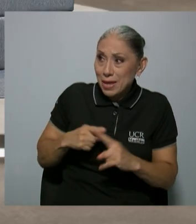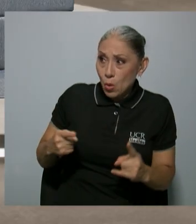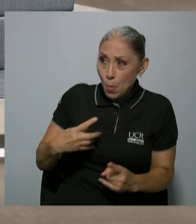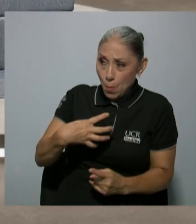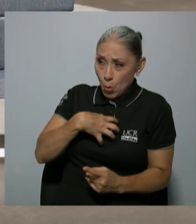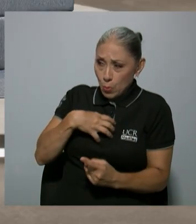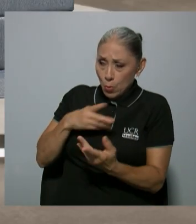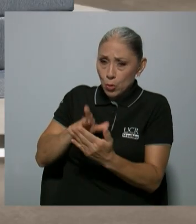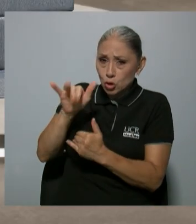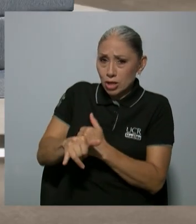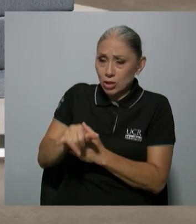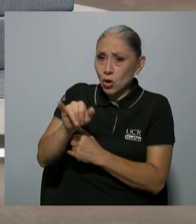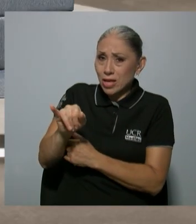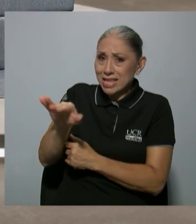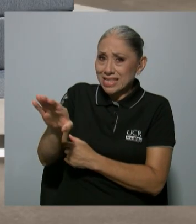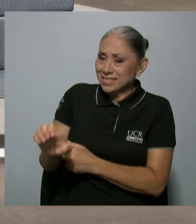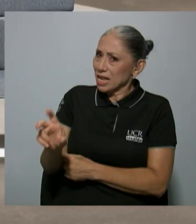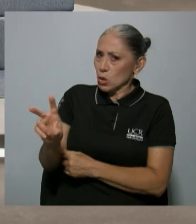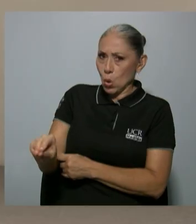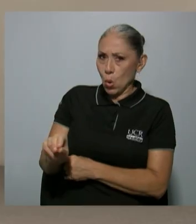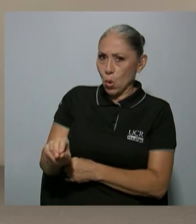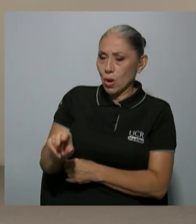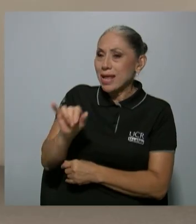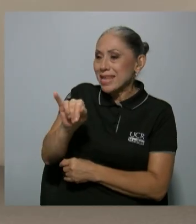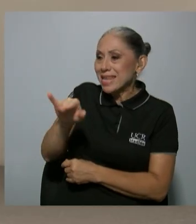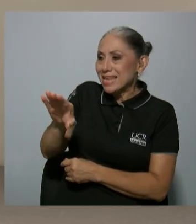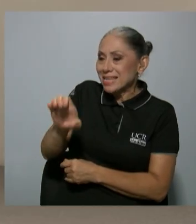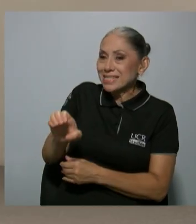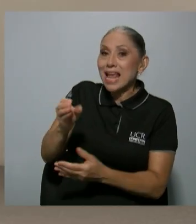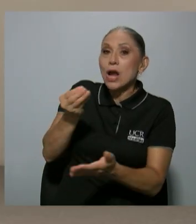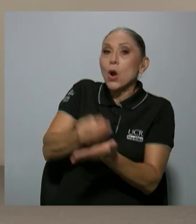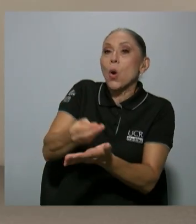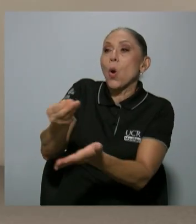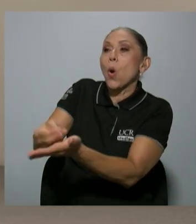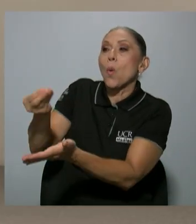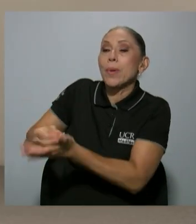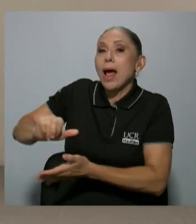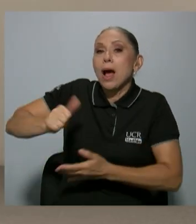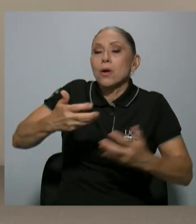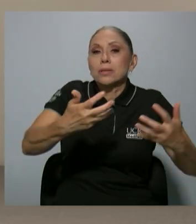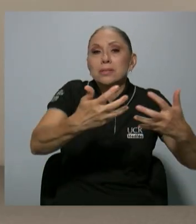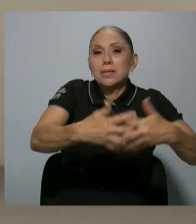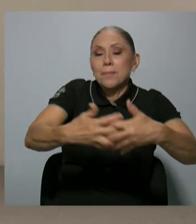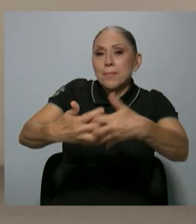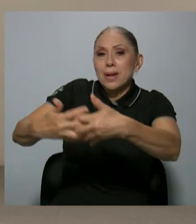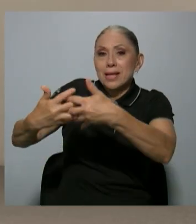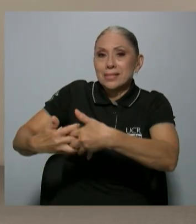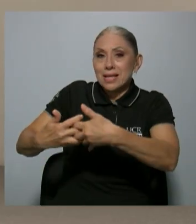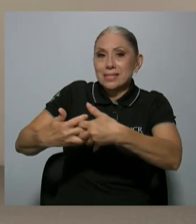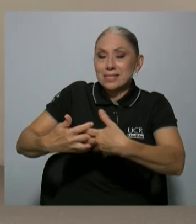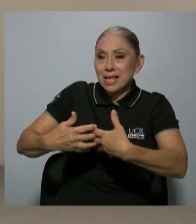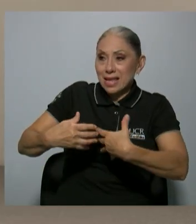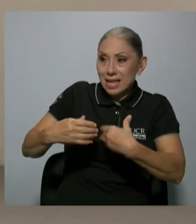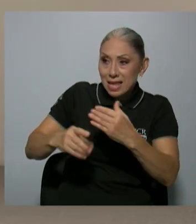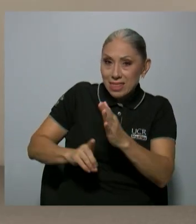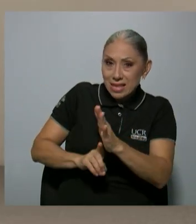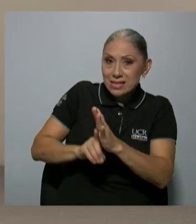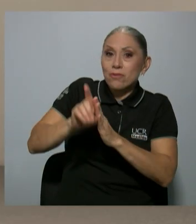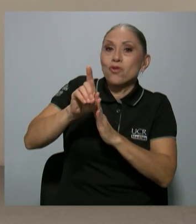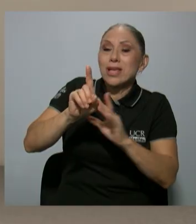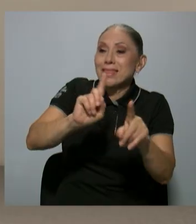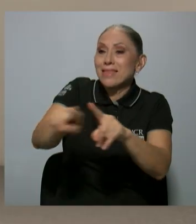está comprándole a empresas que desarrollan este tipo de energías